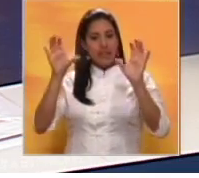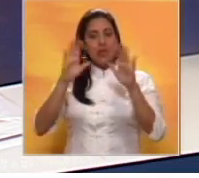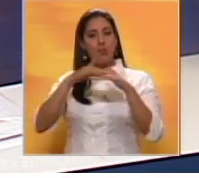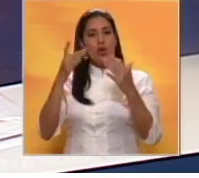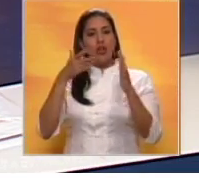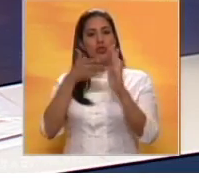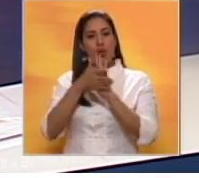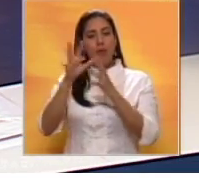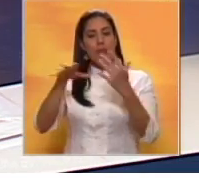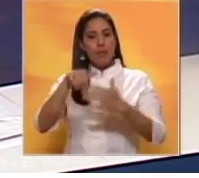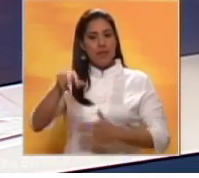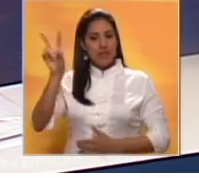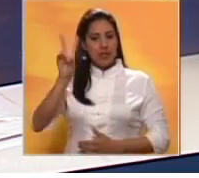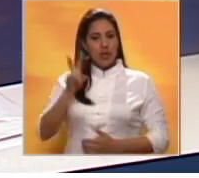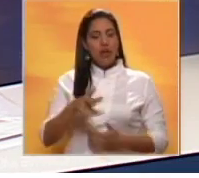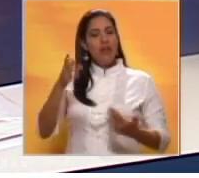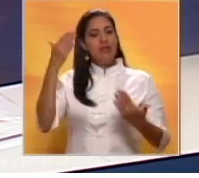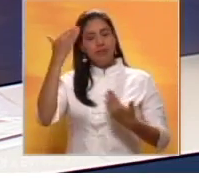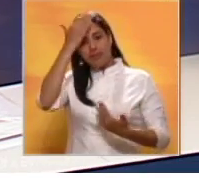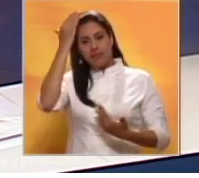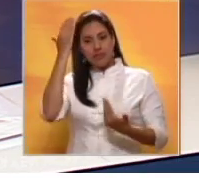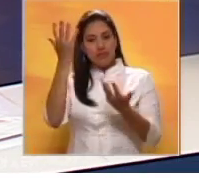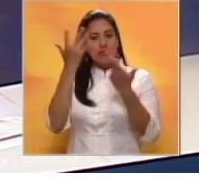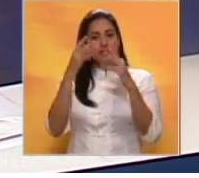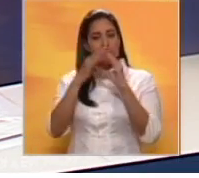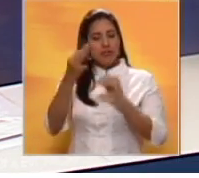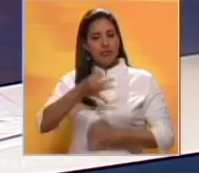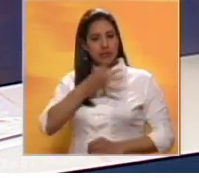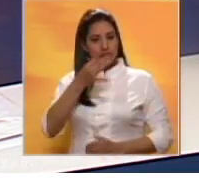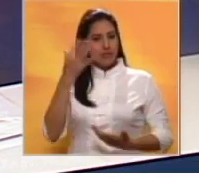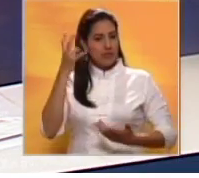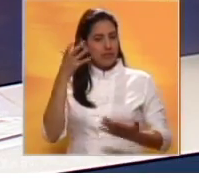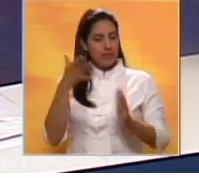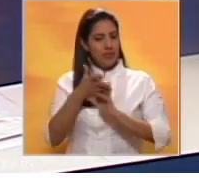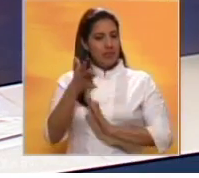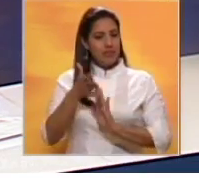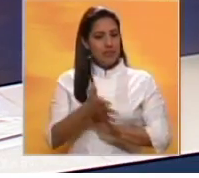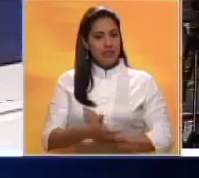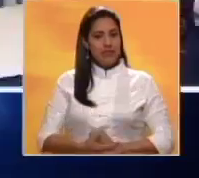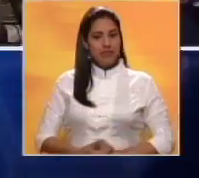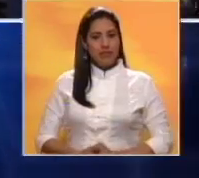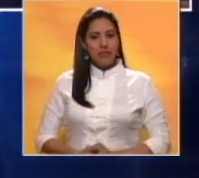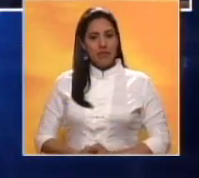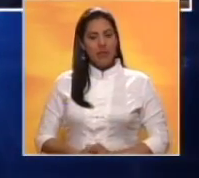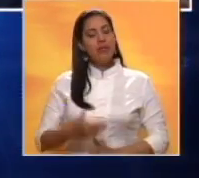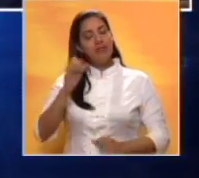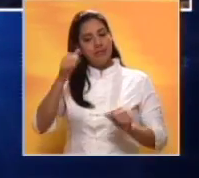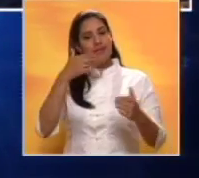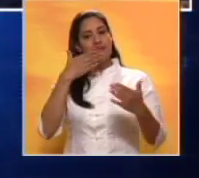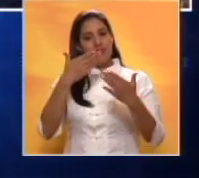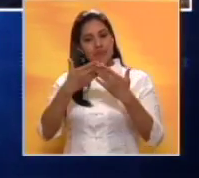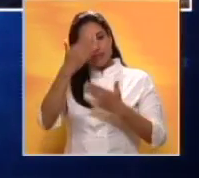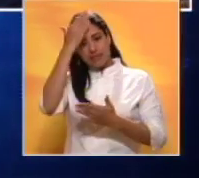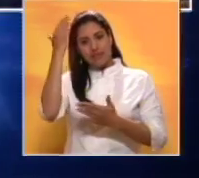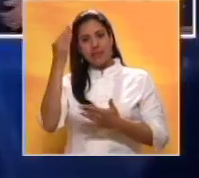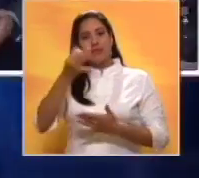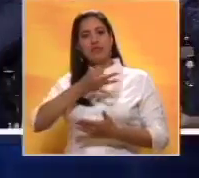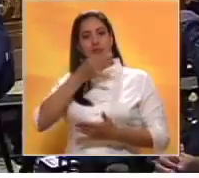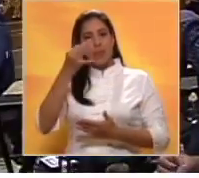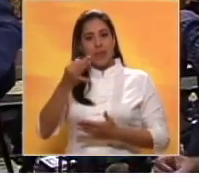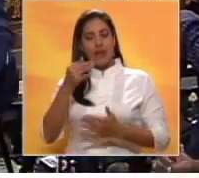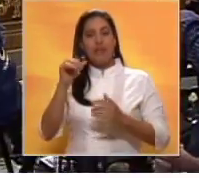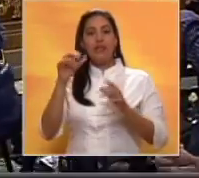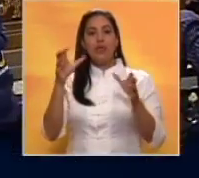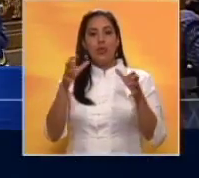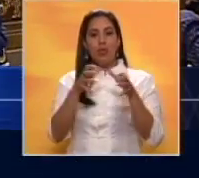región en relación a la situación de Venezuela. Manuel Covela nos amplía. Buenas tardes, Manuel. Adelante, te escuchamos. Sí, gracias. Buenas tardes.